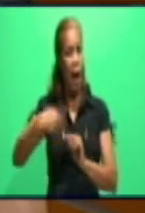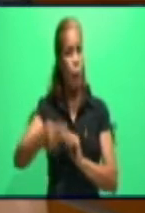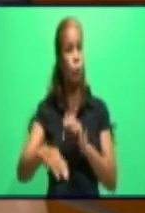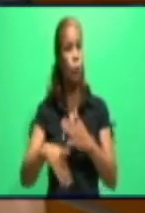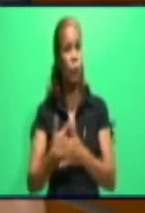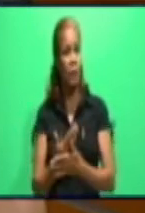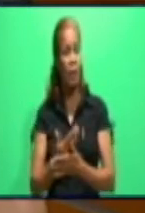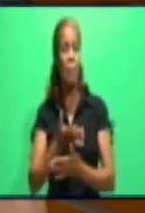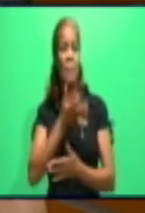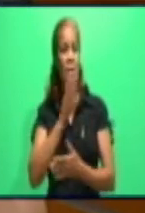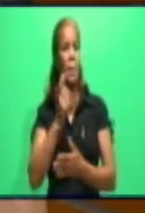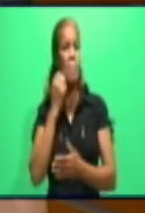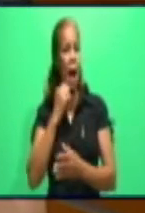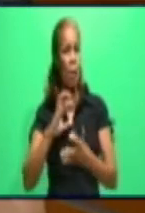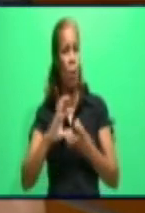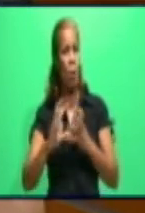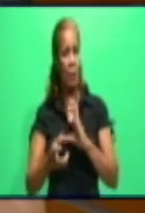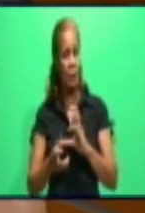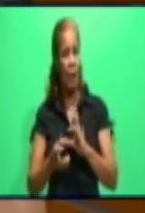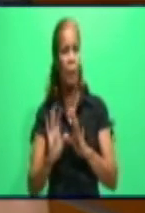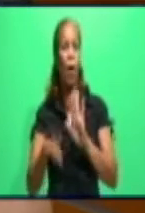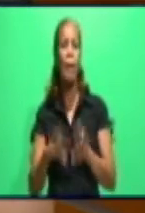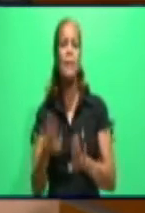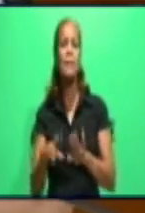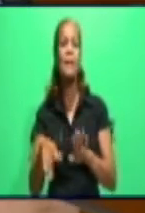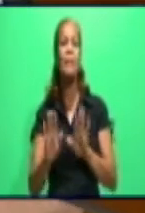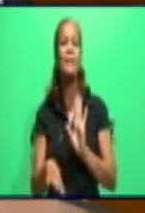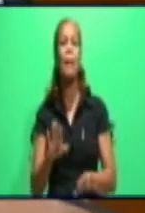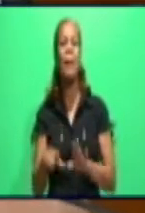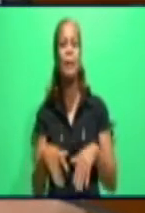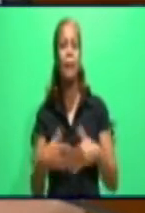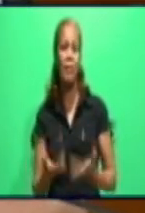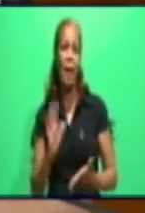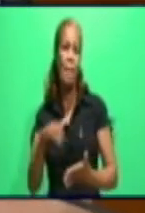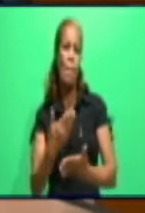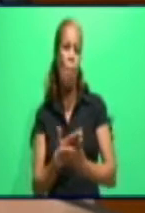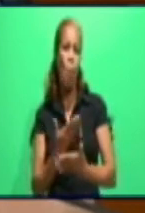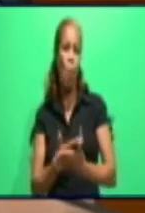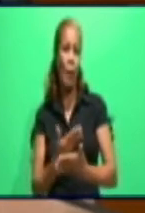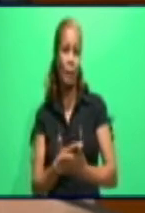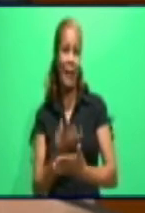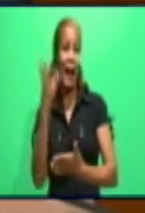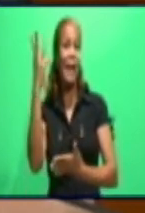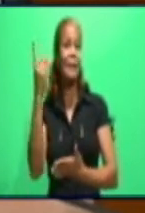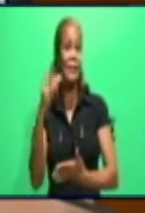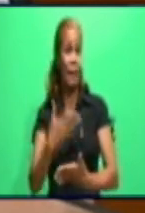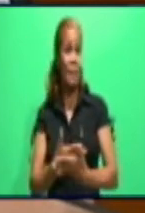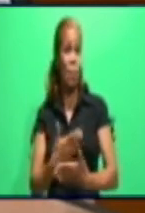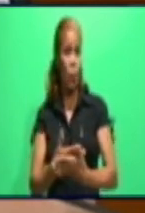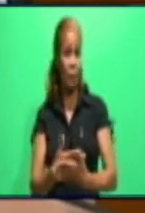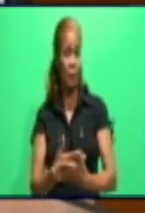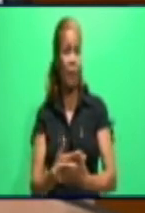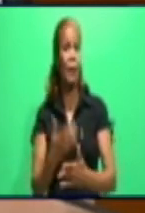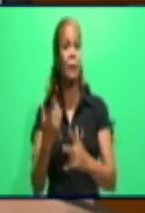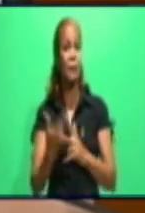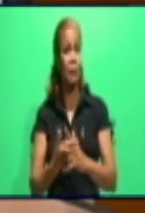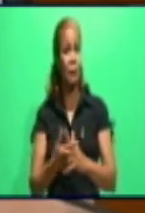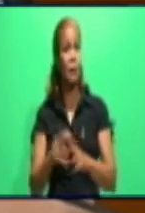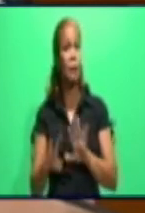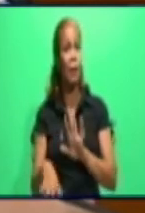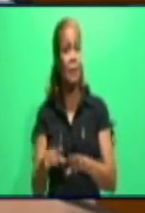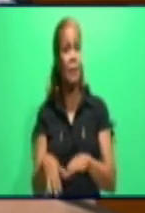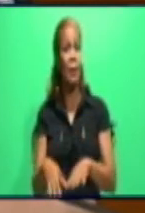dependencia del número de muestras que recibimos como vieron fue un número altísimo mil 491 casi 1.500 muestras se